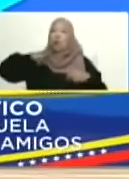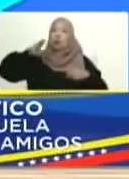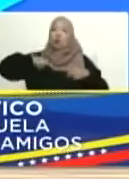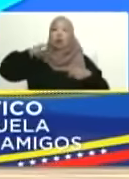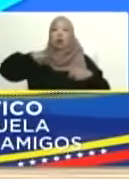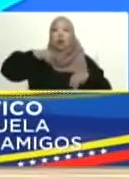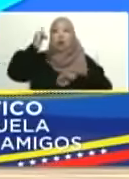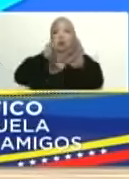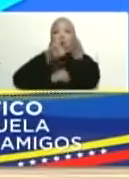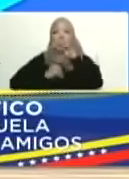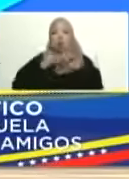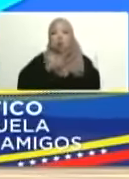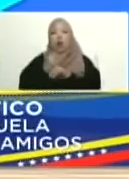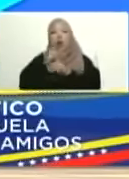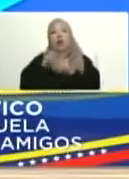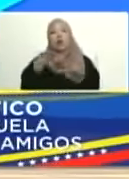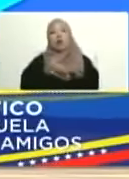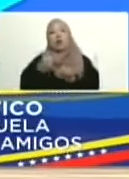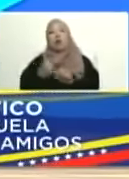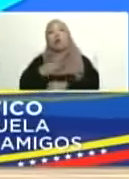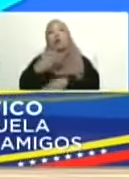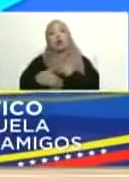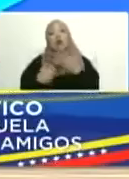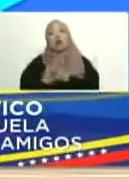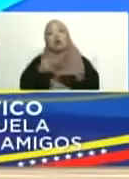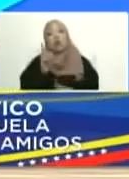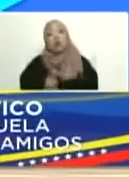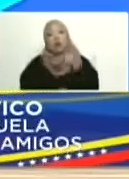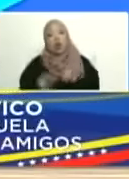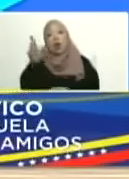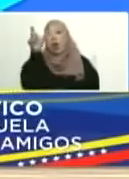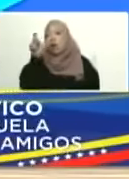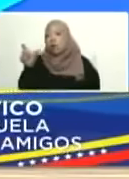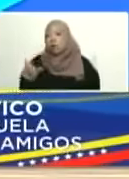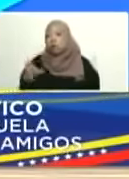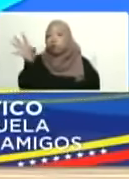instancia internacional para dirimir la controversia de la Guayana Esequiba. Jamás.